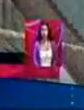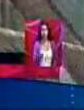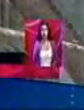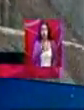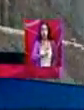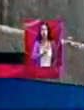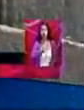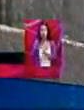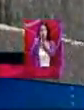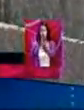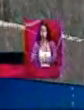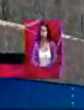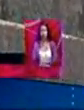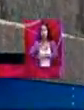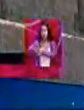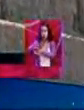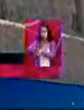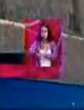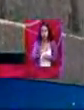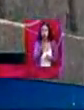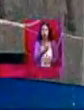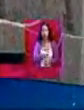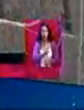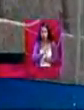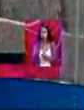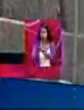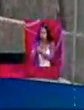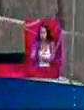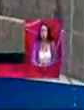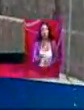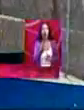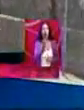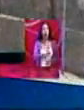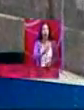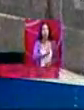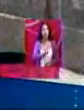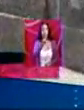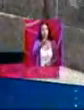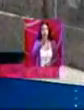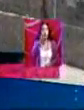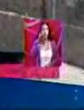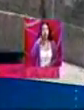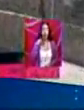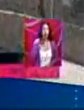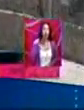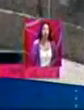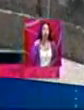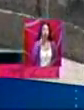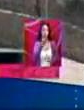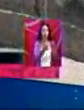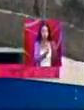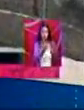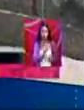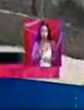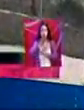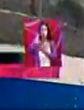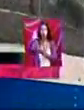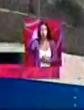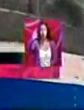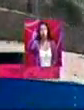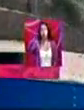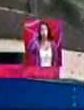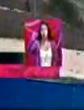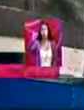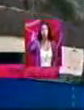alcalde de Urubamba con todos sus alcaldes distritales, el alcalde Paucartambo también con sus alcaldes distritales, el alcalde de Chumbivilcas con